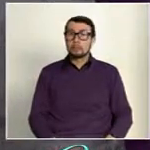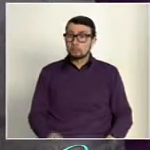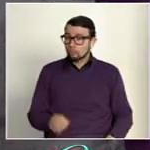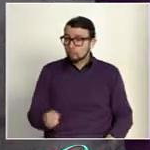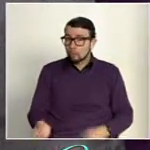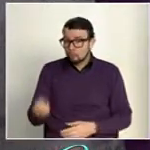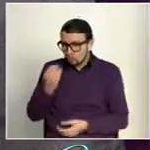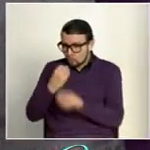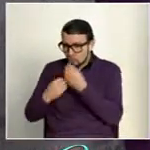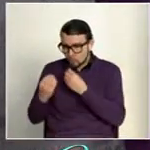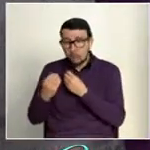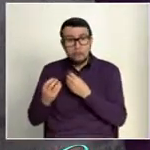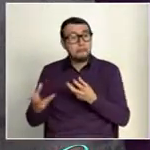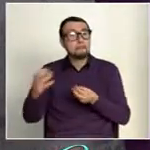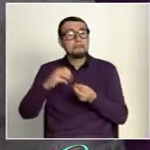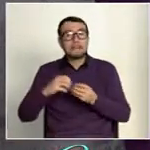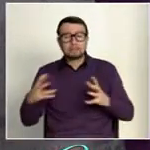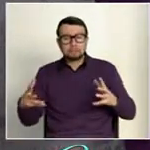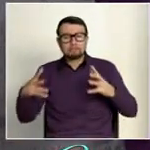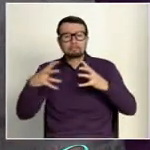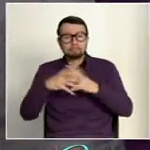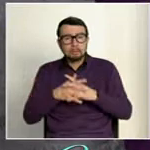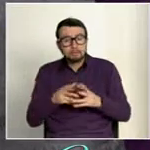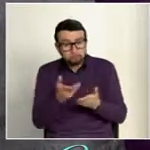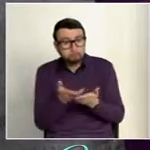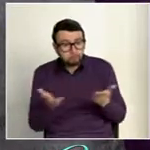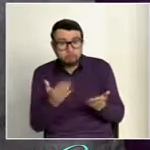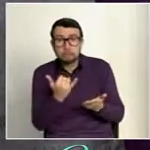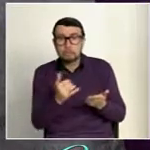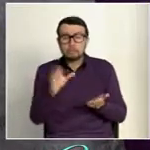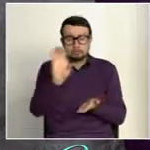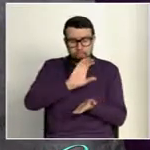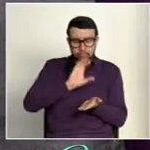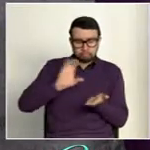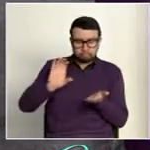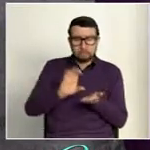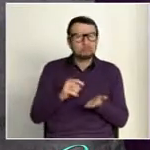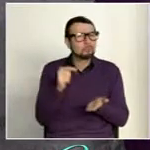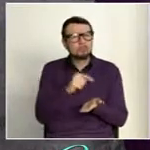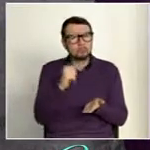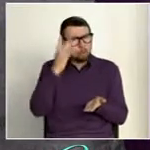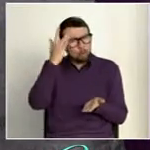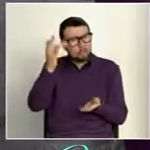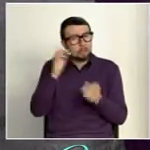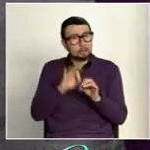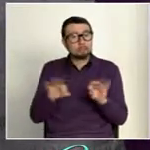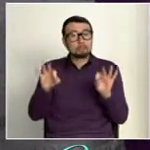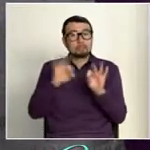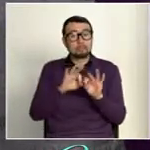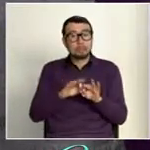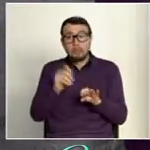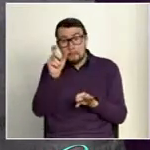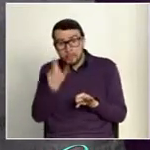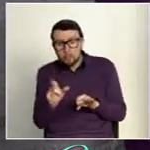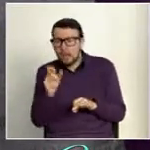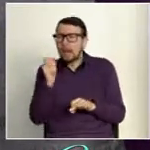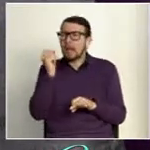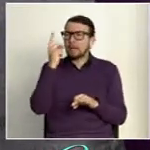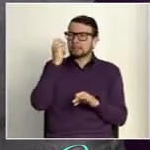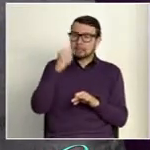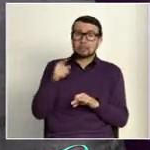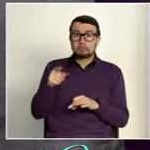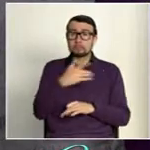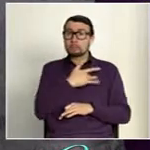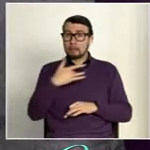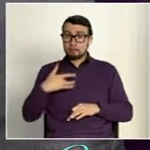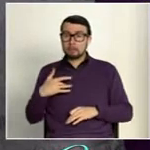alimento esas especies. ¿Por qué es tan importante que la persona entienda el efecto terapéutico,